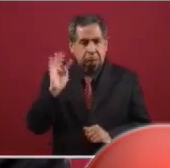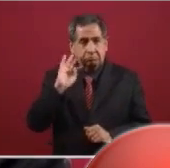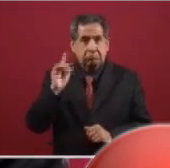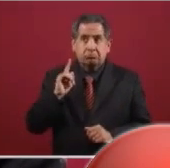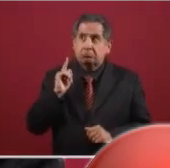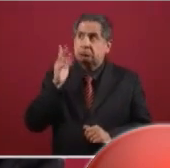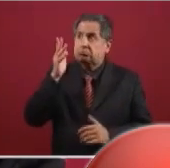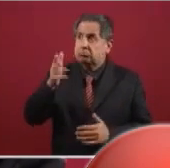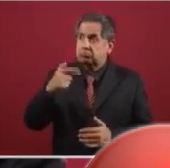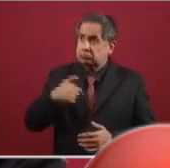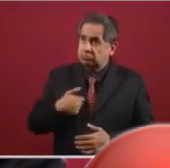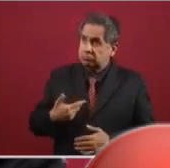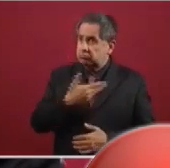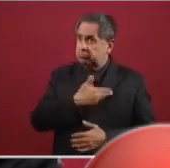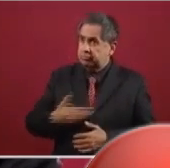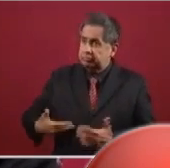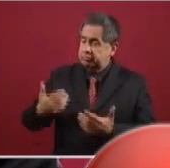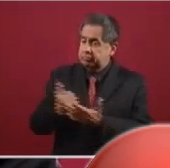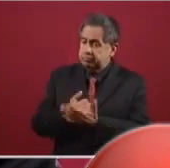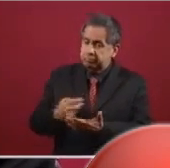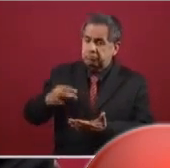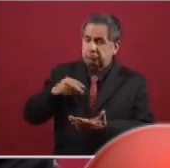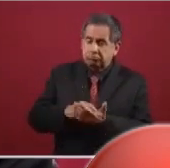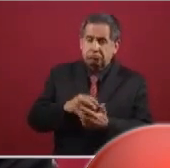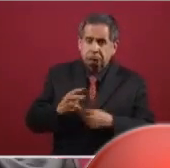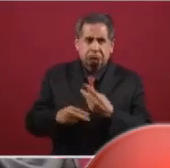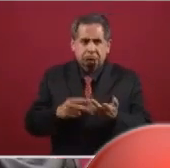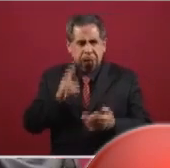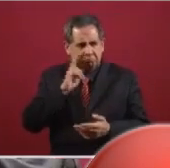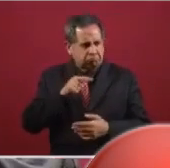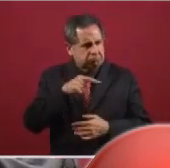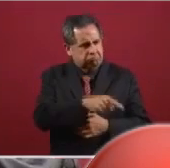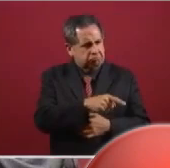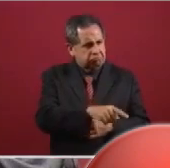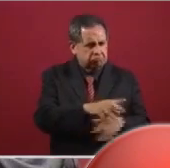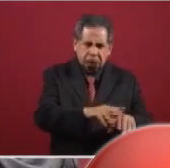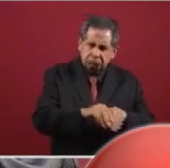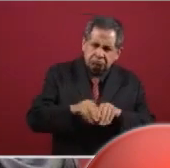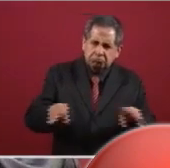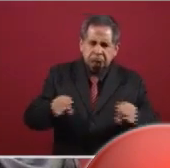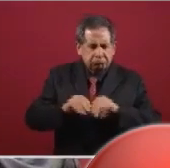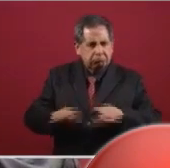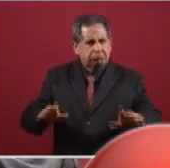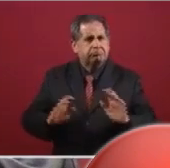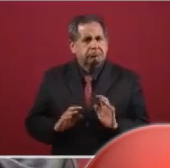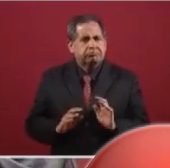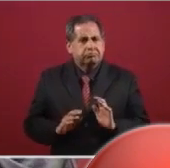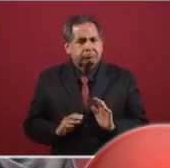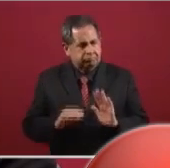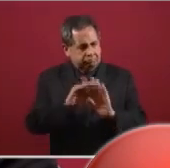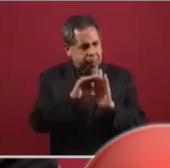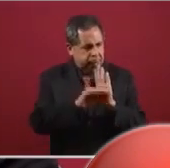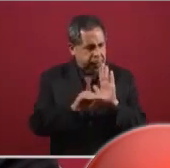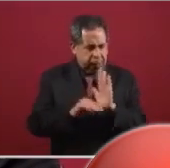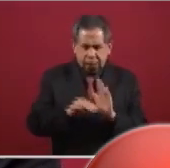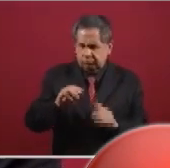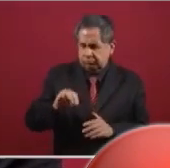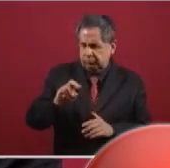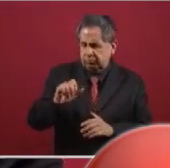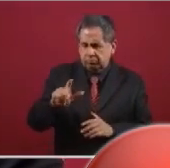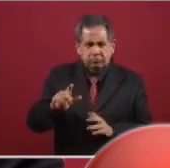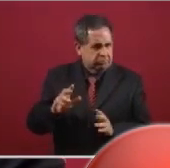llegamos a la presidencia, vamos a difundir la cartilla